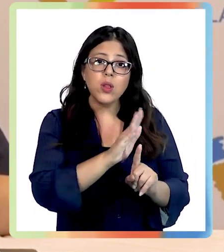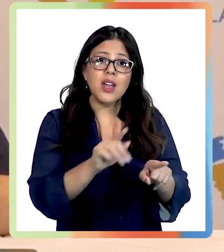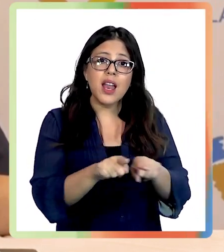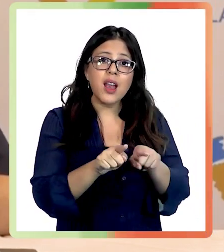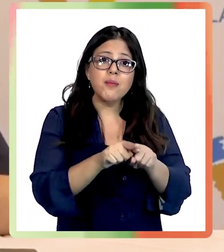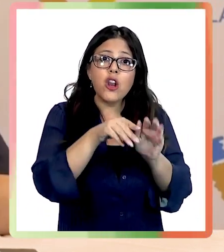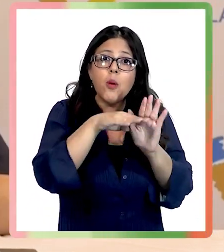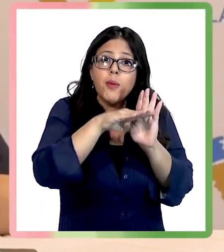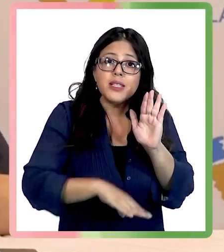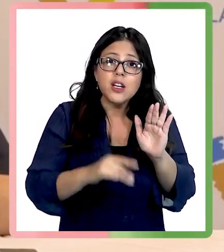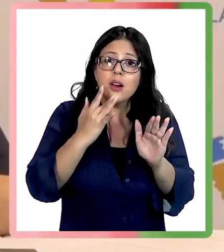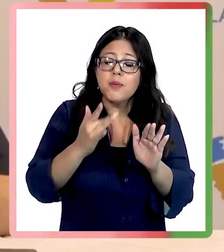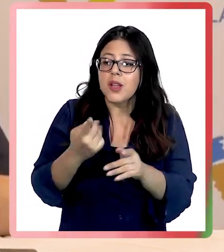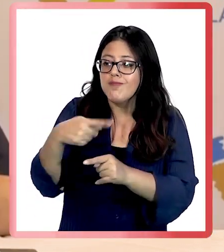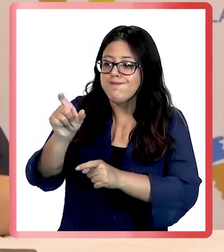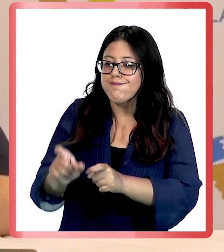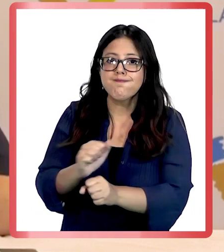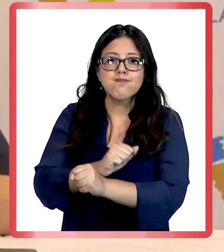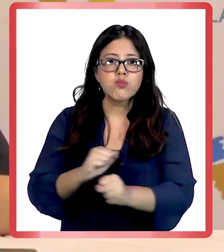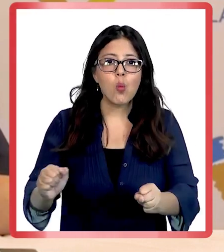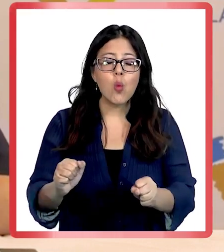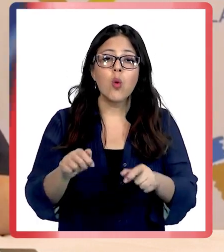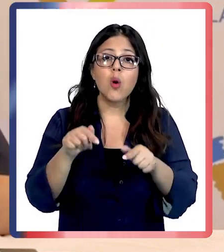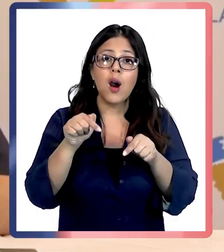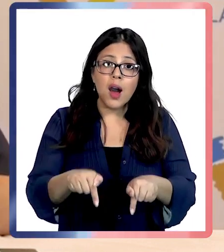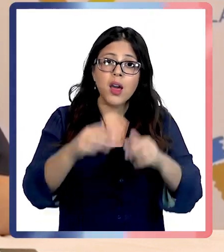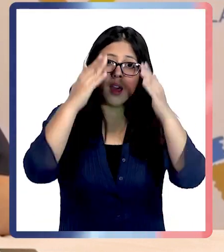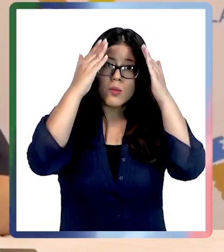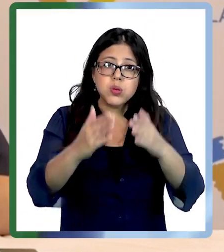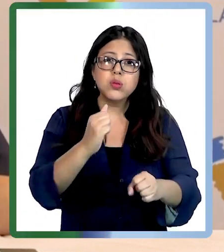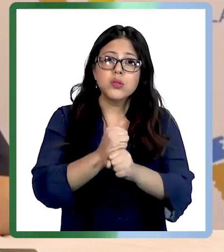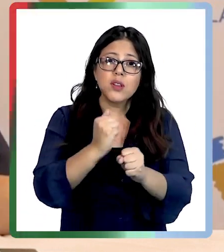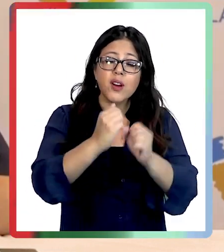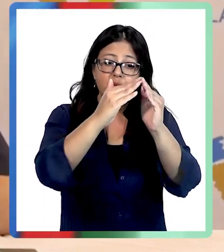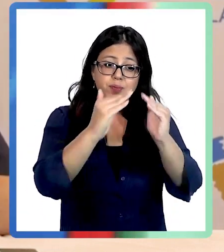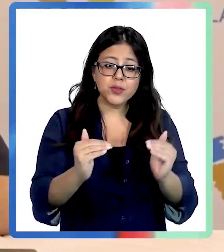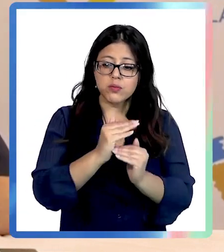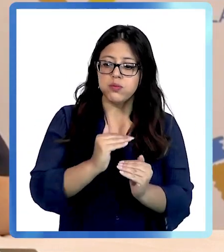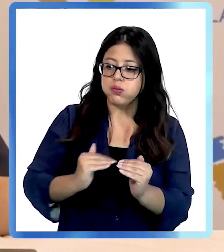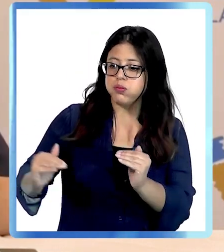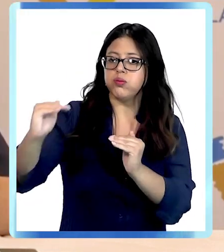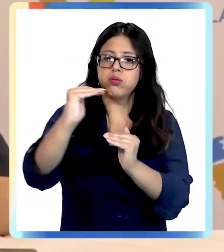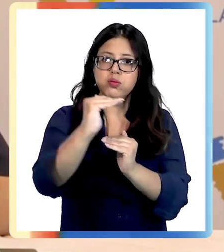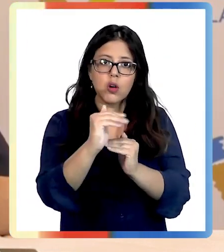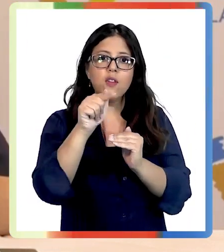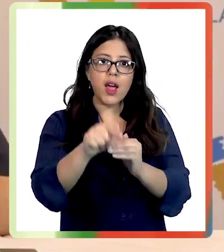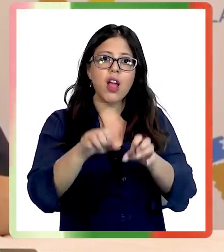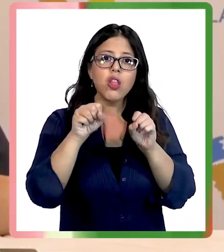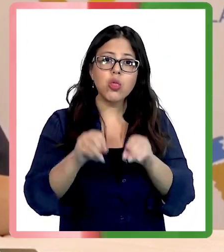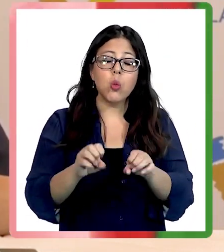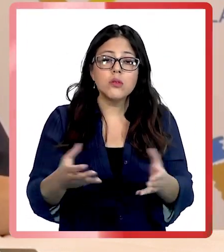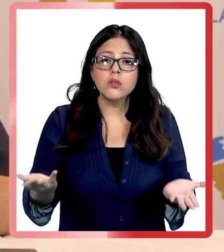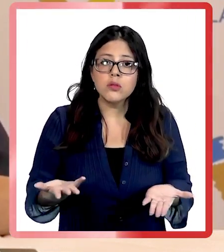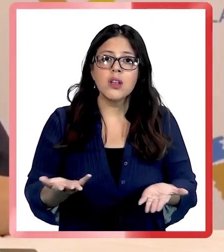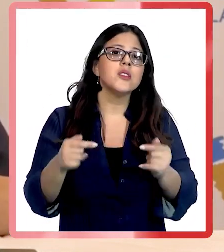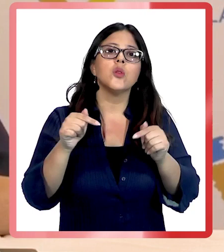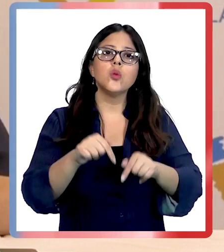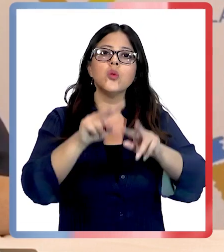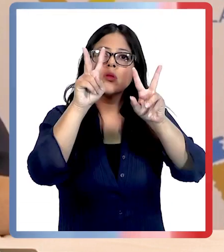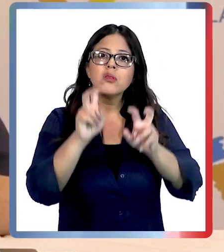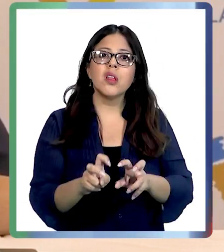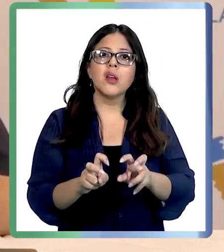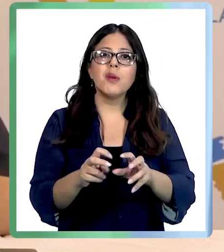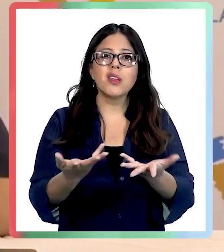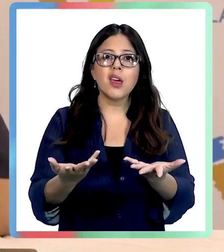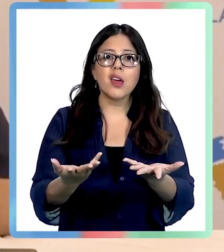ponemos el trabajo doméstico por sobre la educación es obviamente algo mucho más allá que lo que pasa en la escuela Si tú no eres capaz de